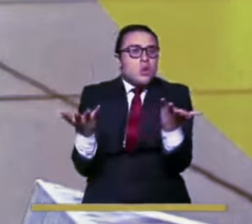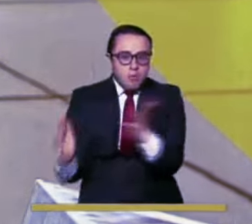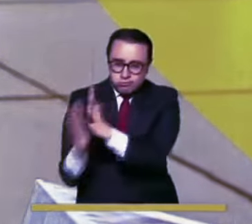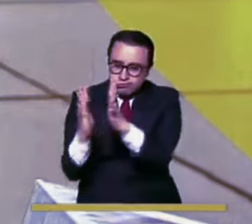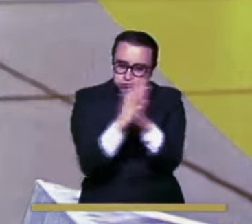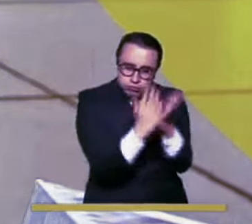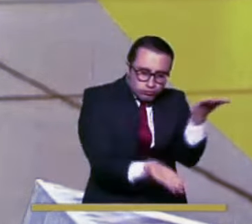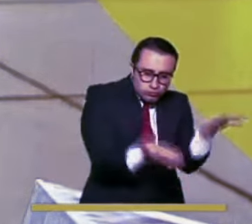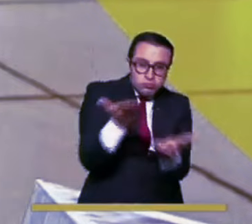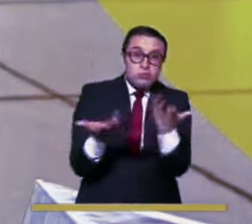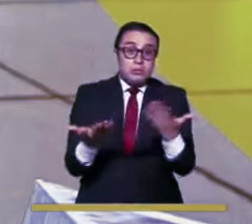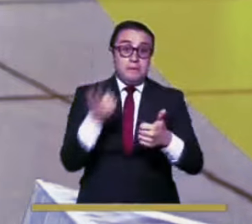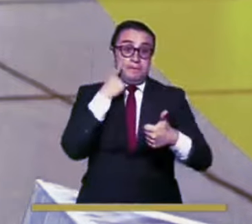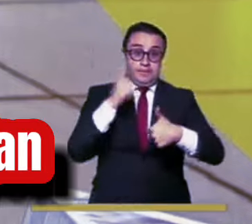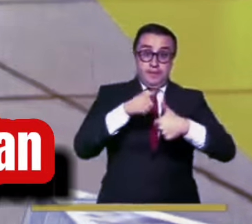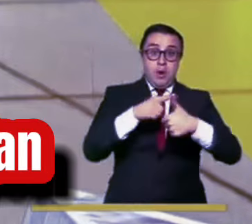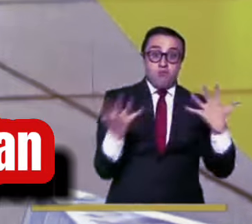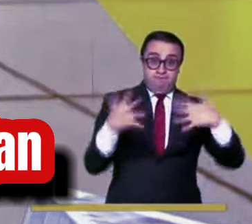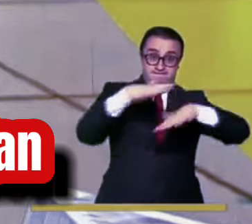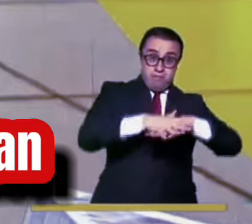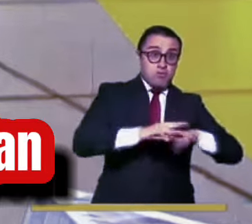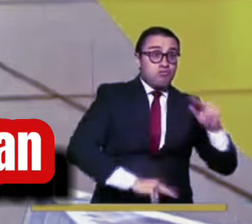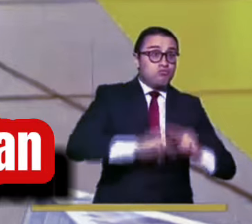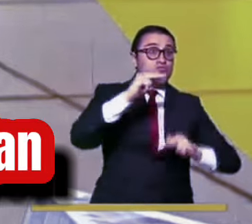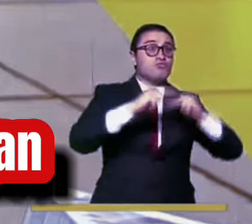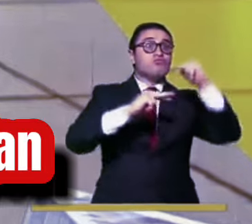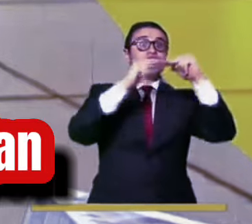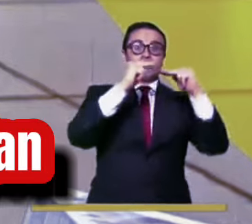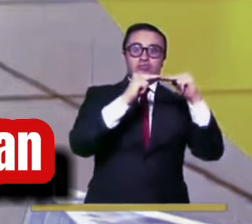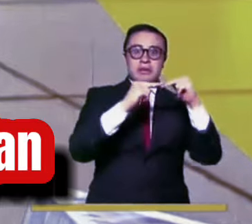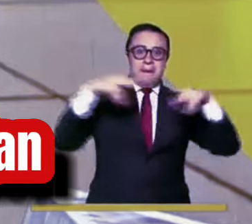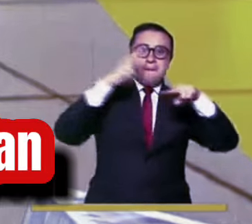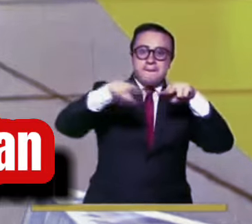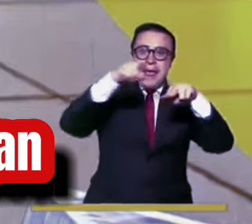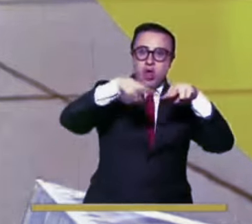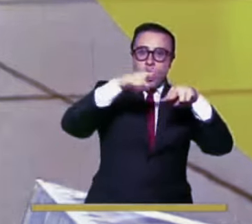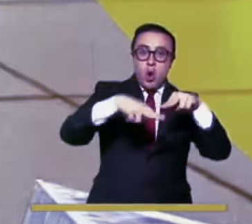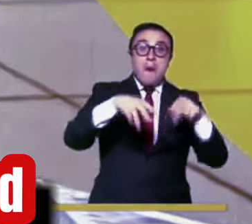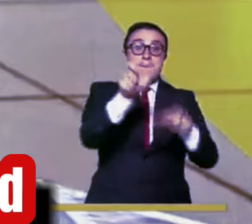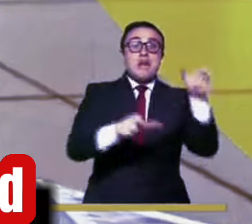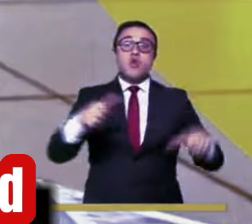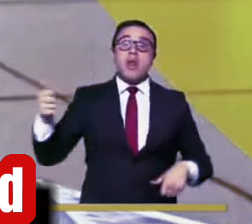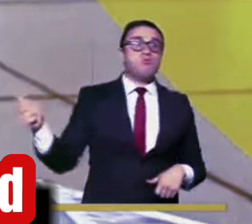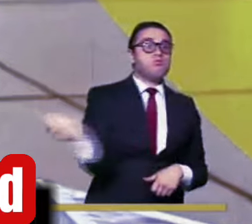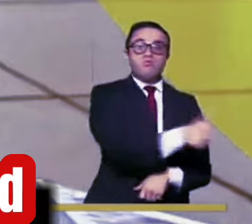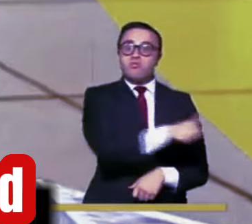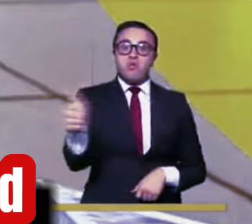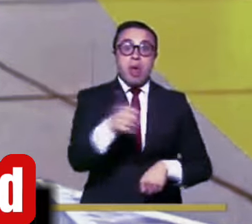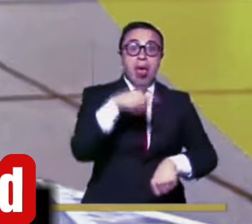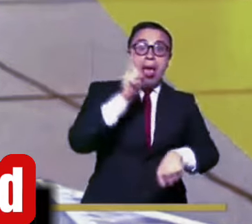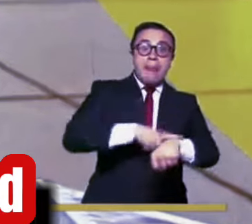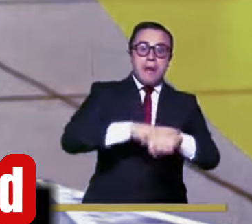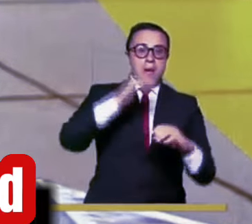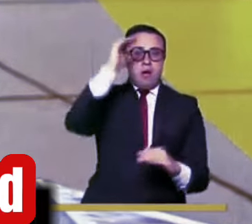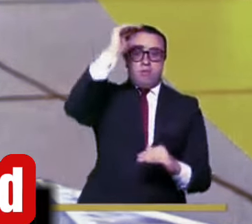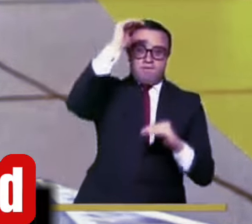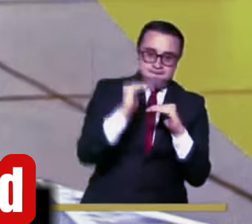se hace mixto el metro, el tiempo de viaje que usaría la ciudadanía disminuiría en